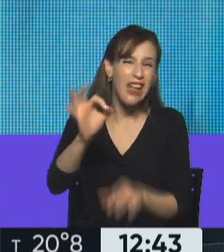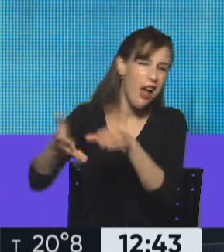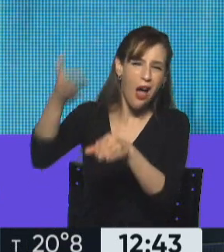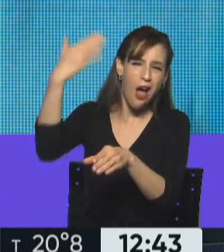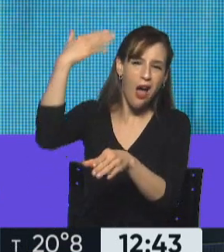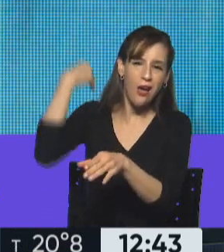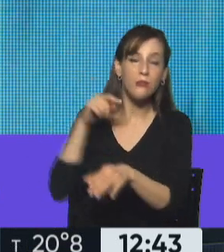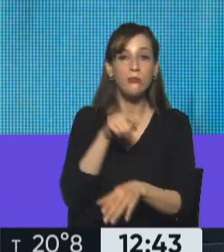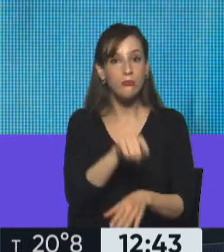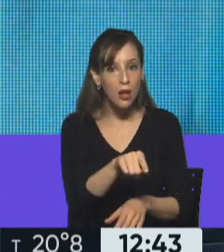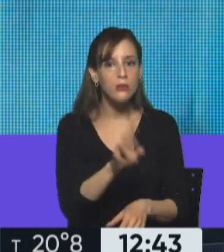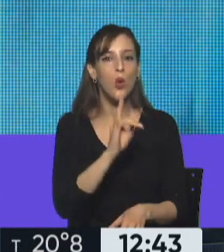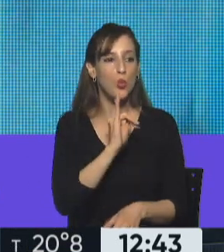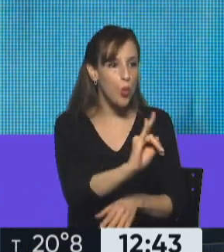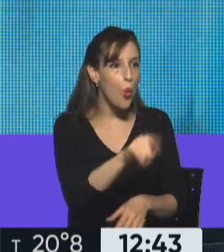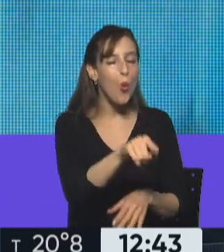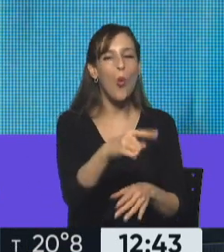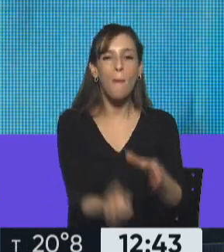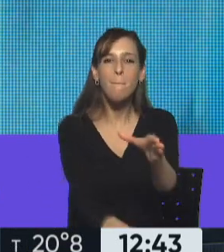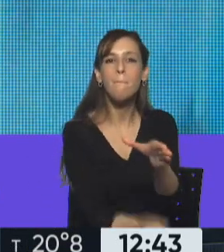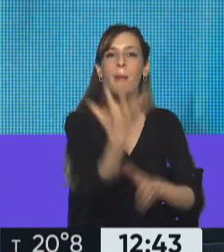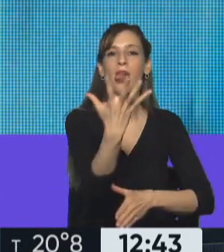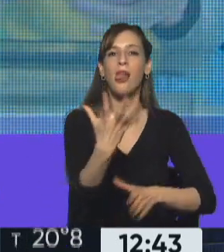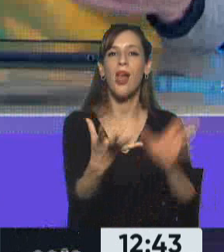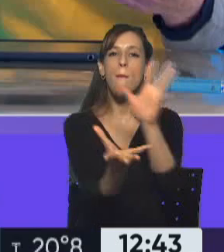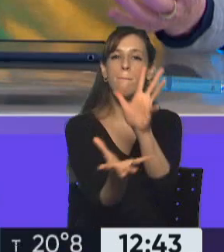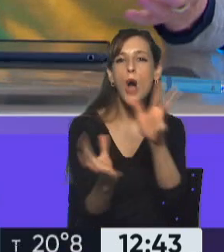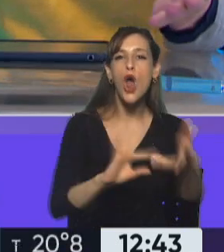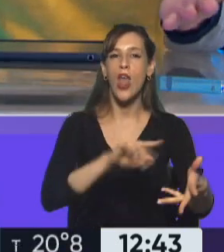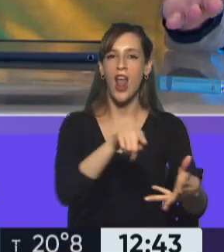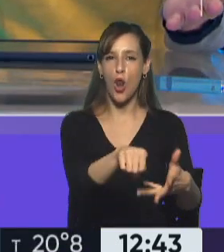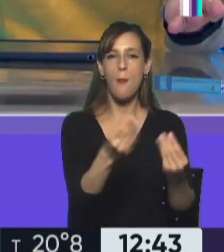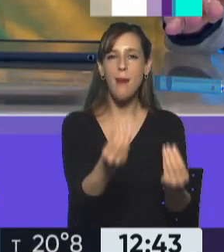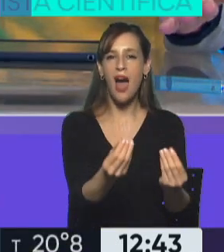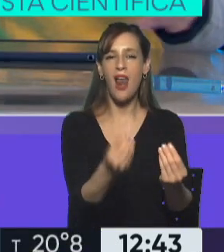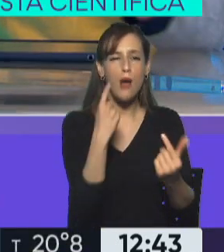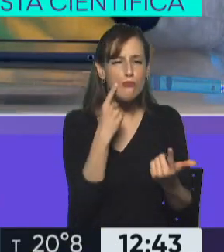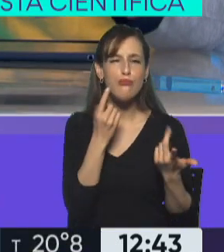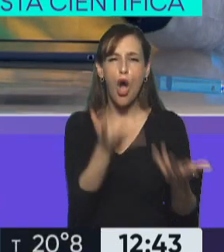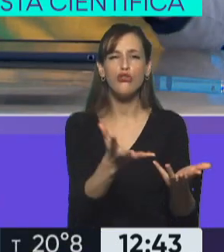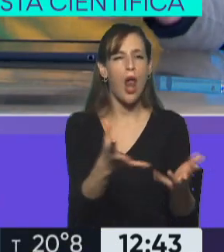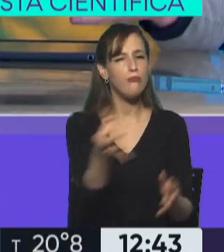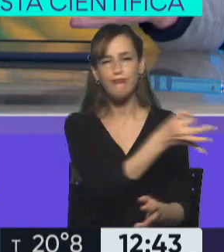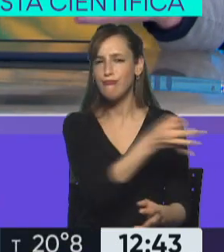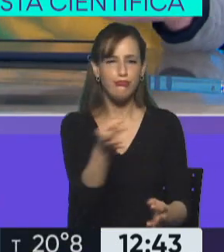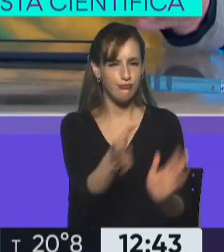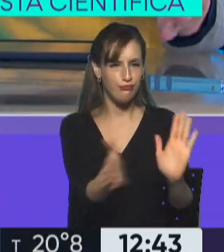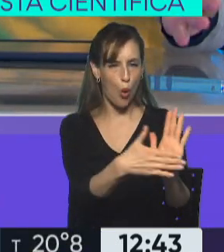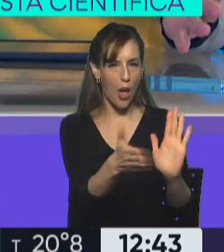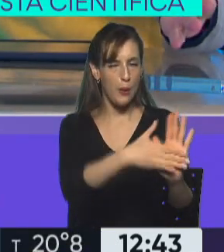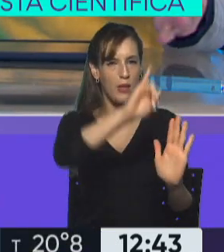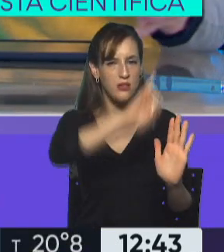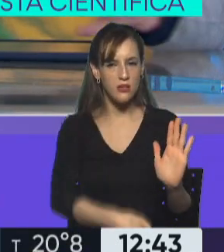hicieron modelos numéricos que permitieron demostrar fehacientemente cómo está cambiando